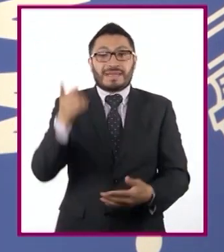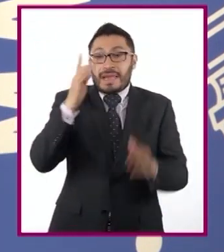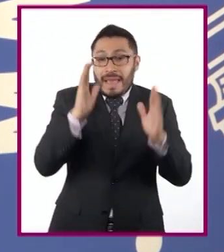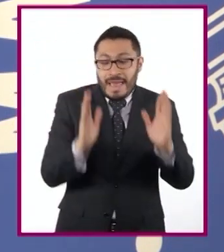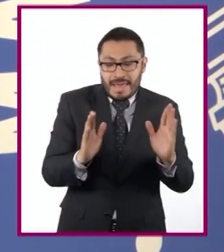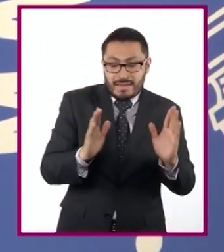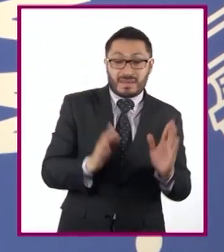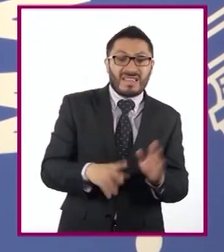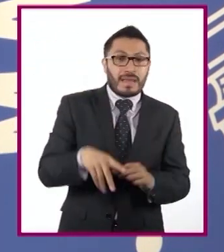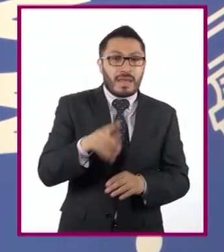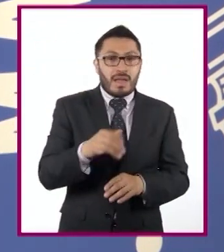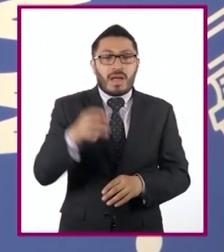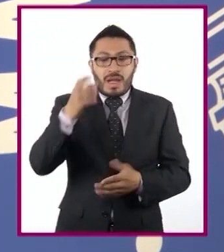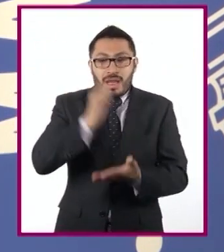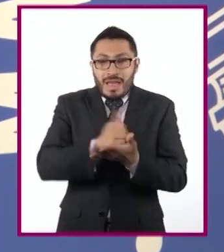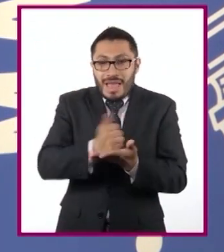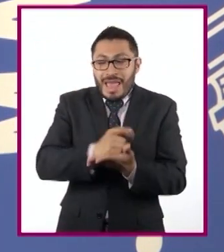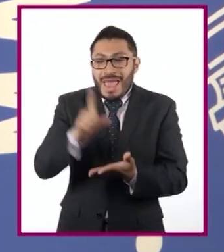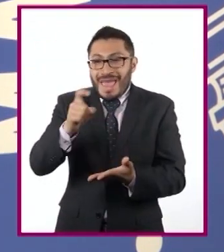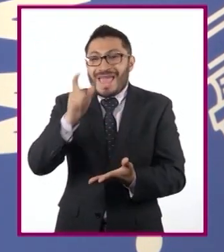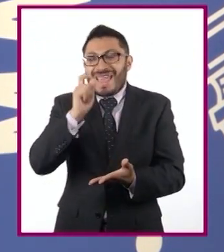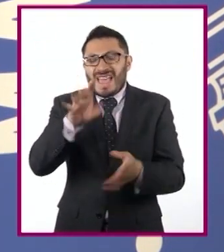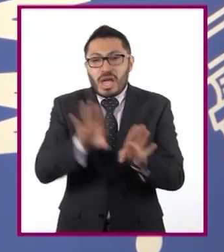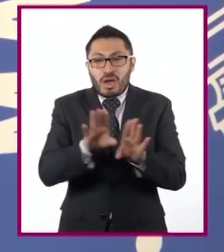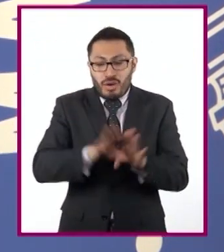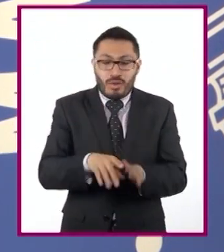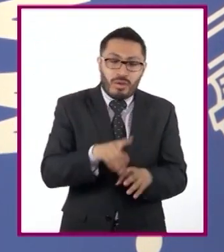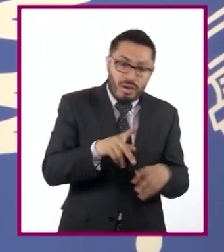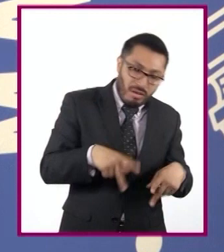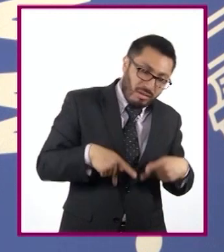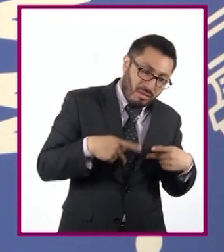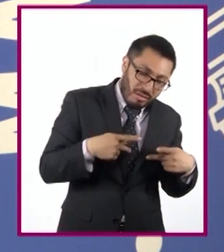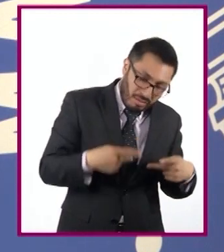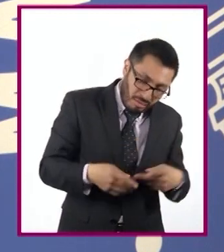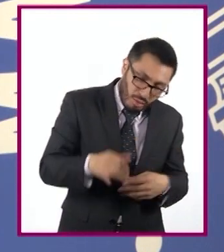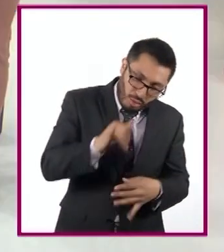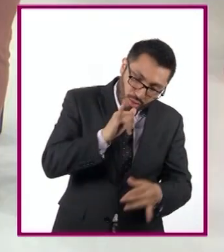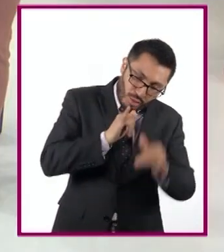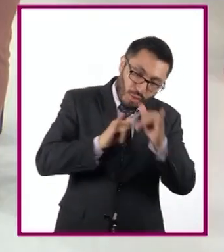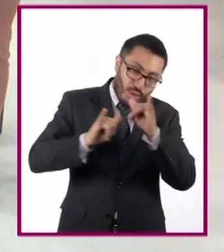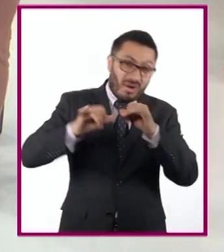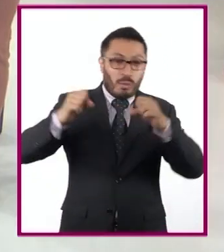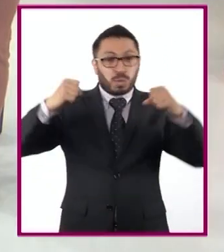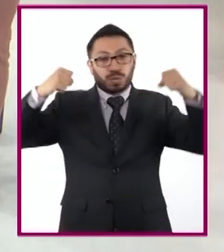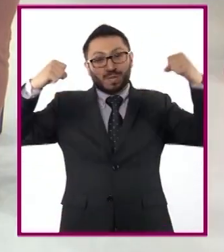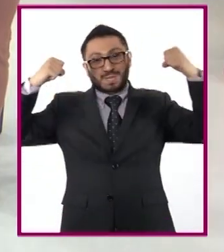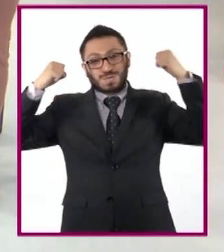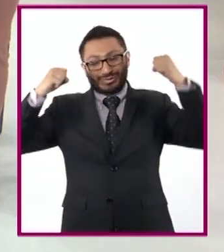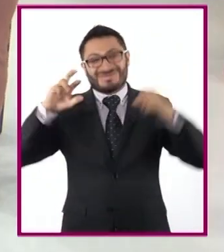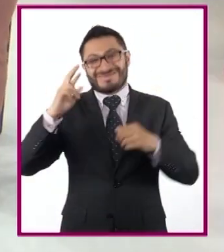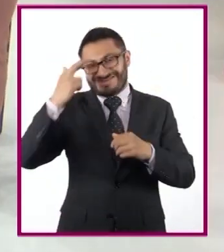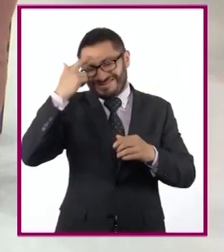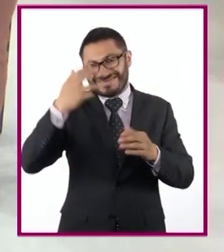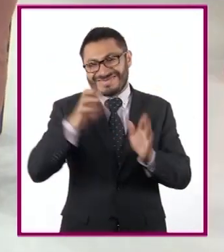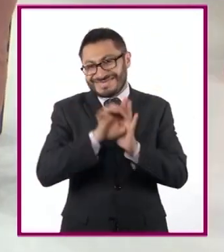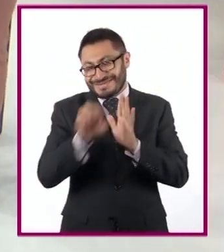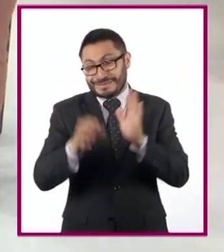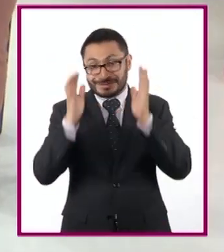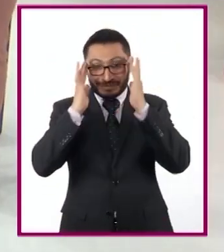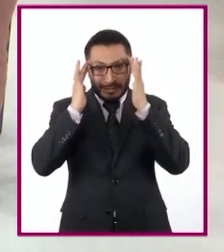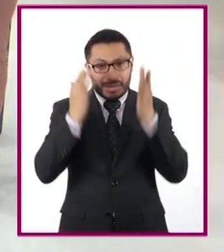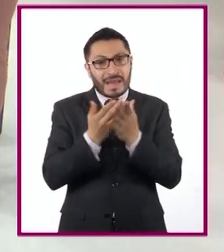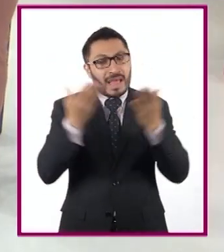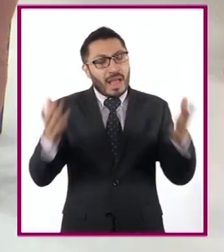de agua, que hace suponer que este cambio se debe al consumo de la bebida. Hagamos un recuento de lo visto en la